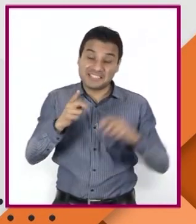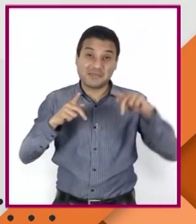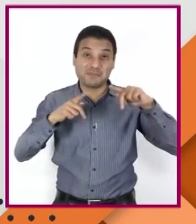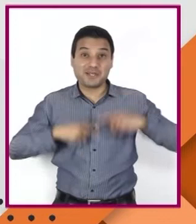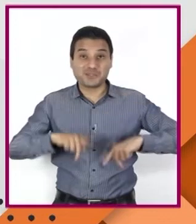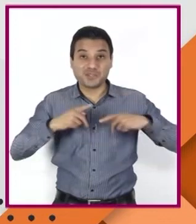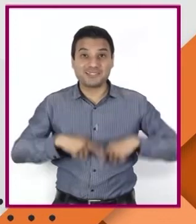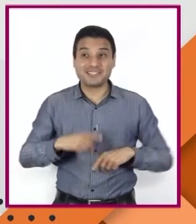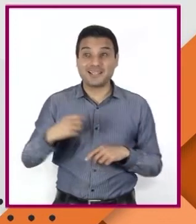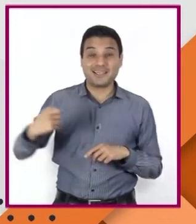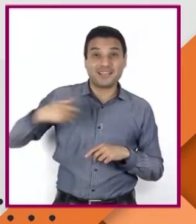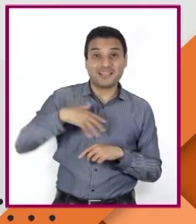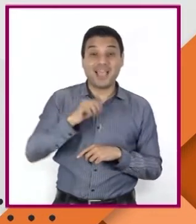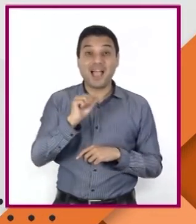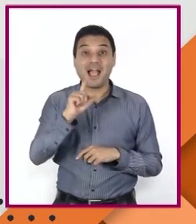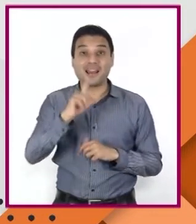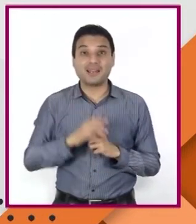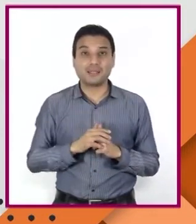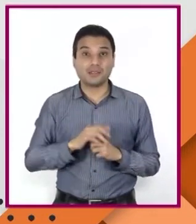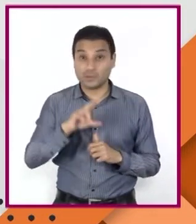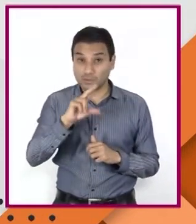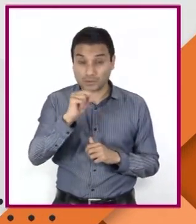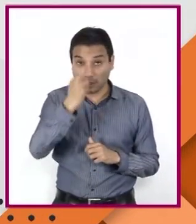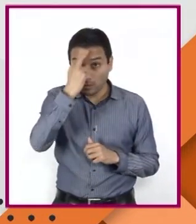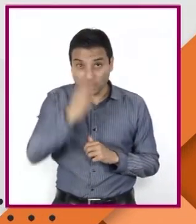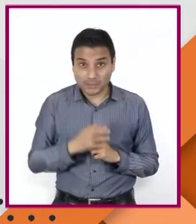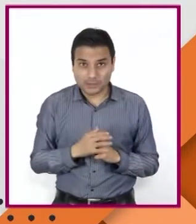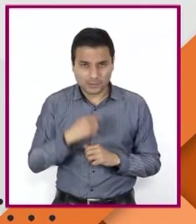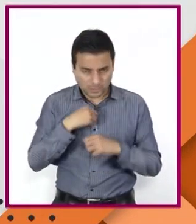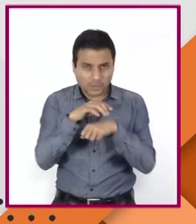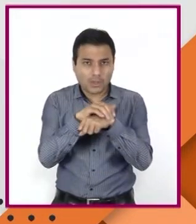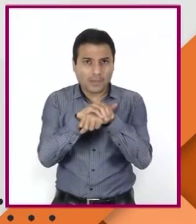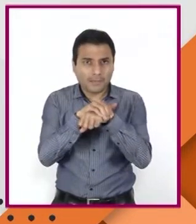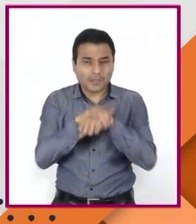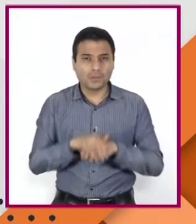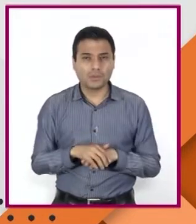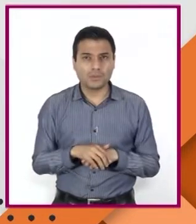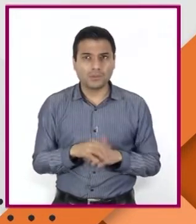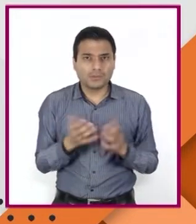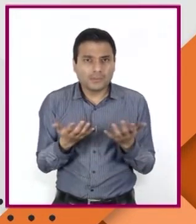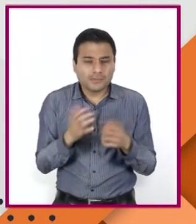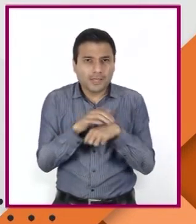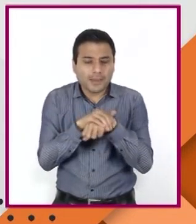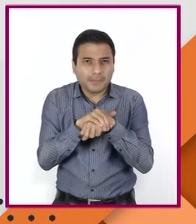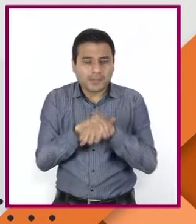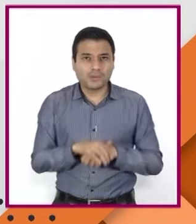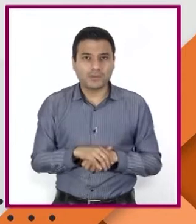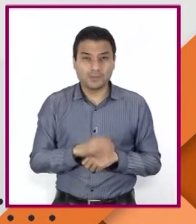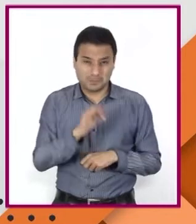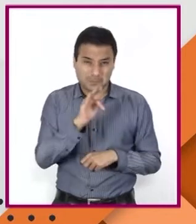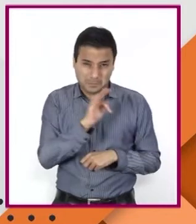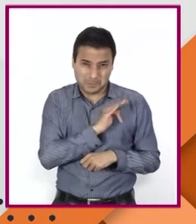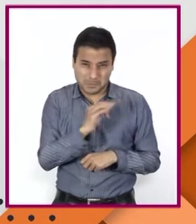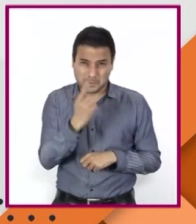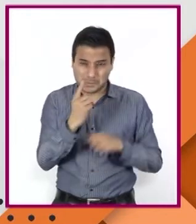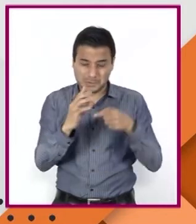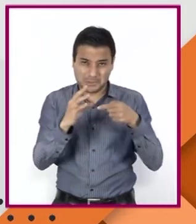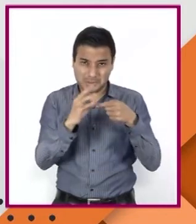Al, ¿por qué no te acuerdas? Yo soy tu amigo. Entonces, amigo, ¿puedes darme un